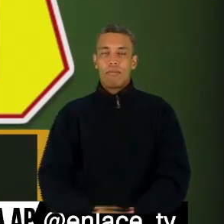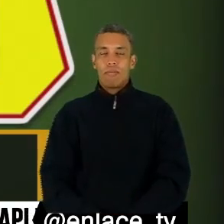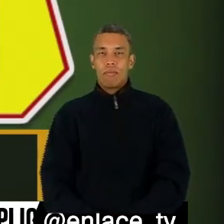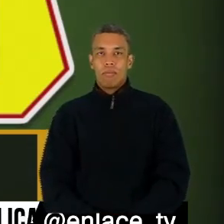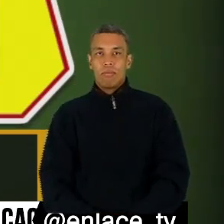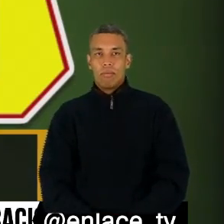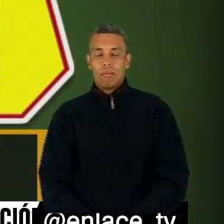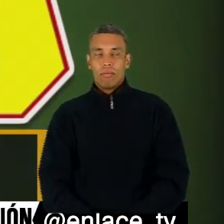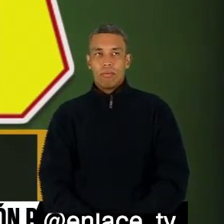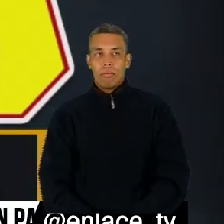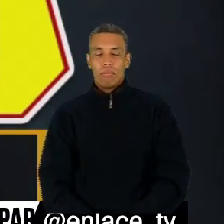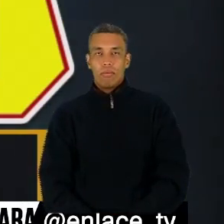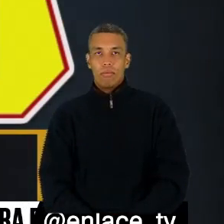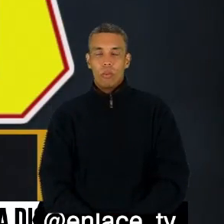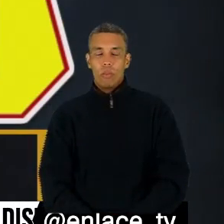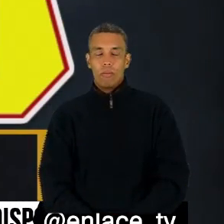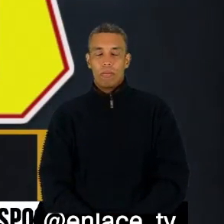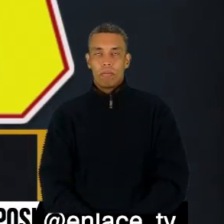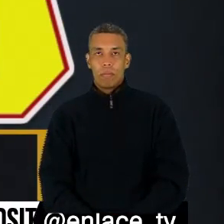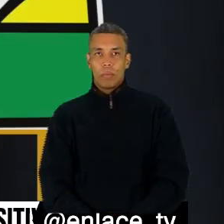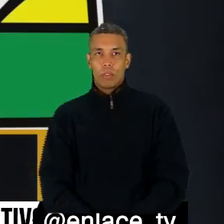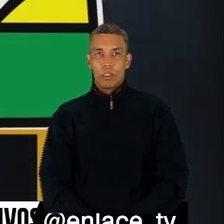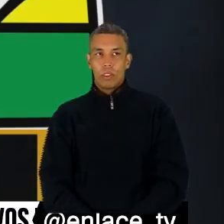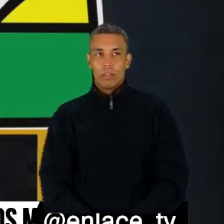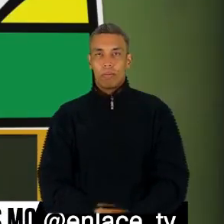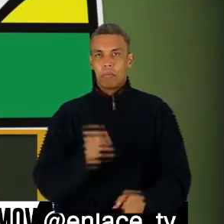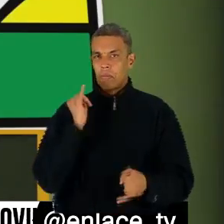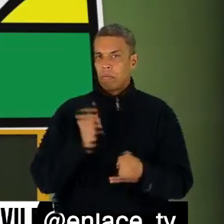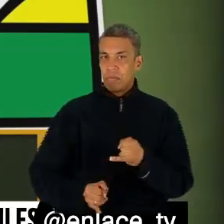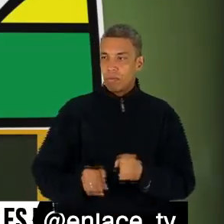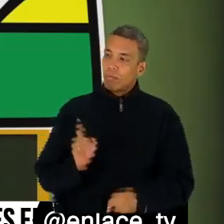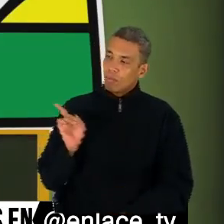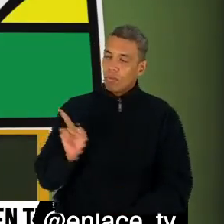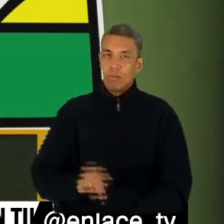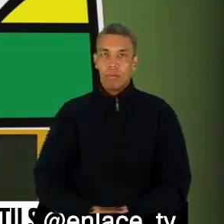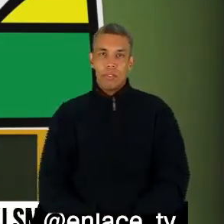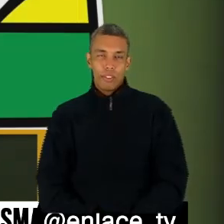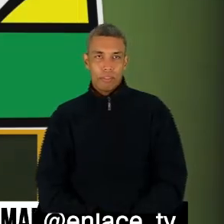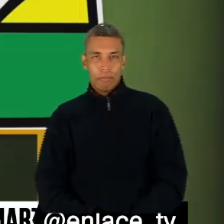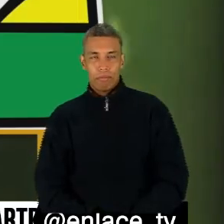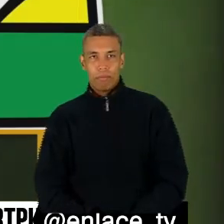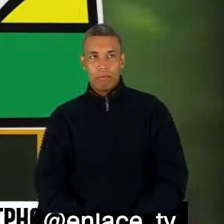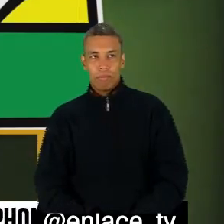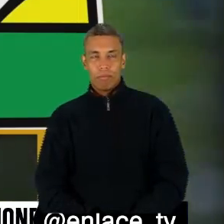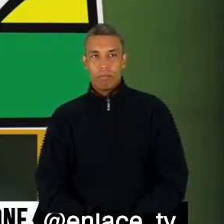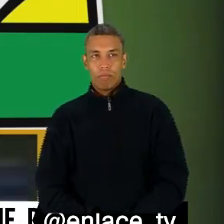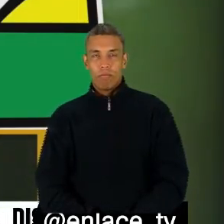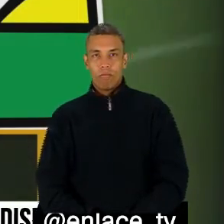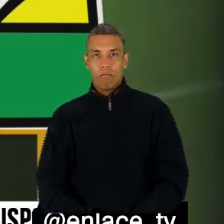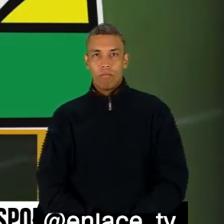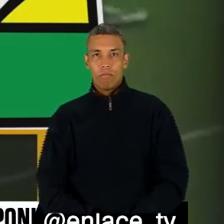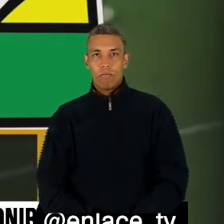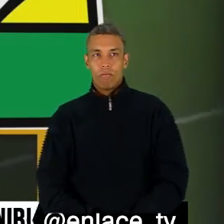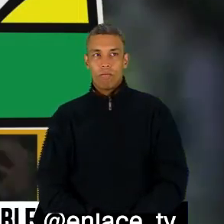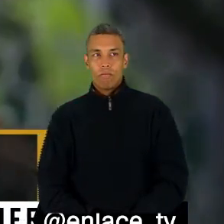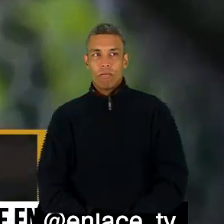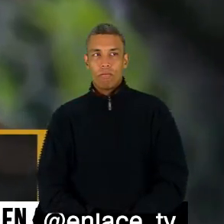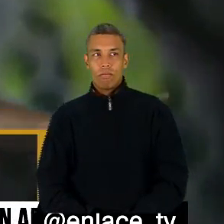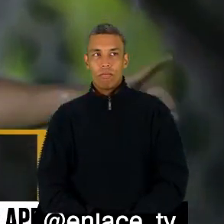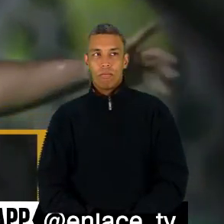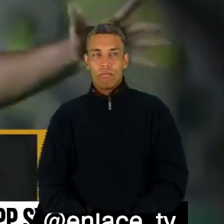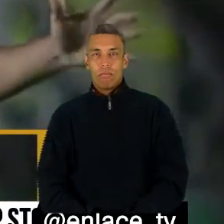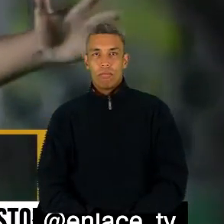en el Estadio Municipal de Montería y cierra la jornada número 20, Huila y el Atlético Bucaramanga en el Estadio Guillermo Plaza Salcid.